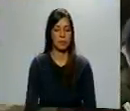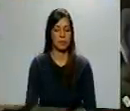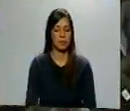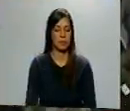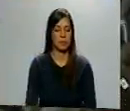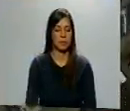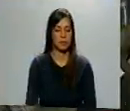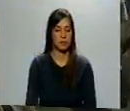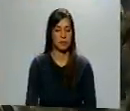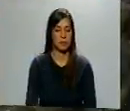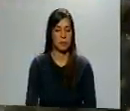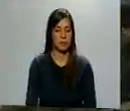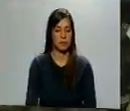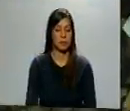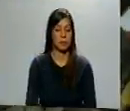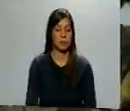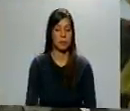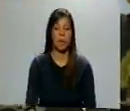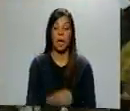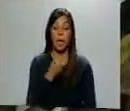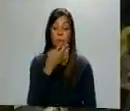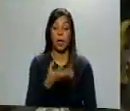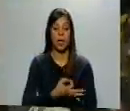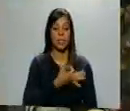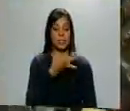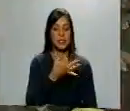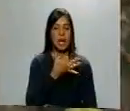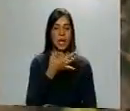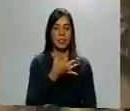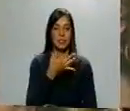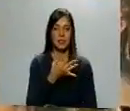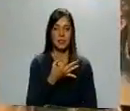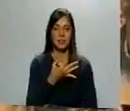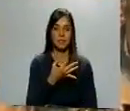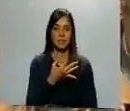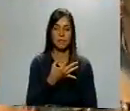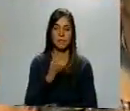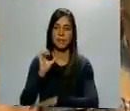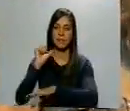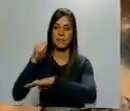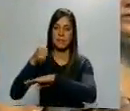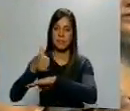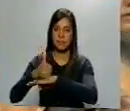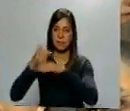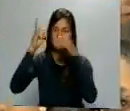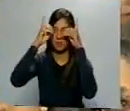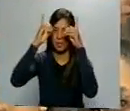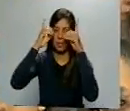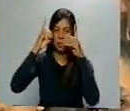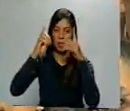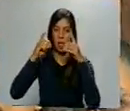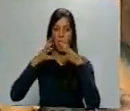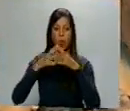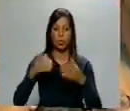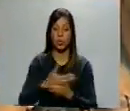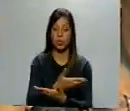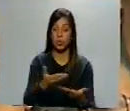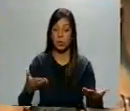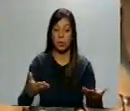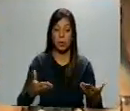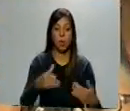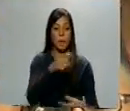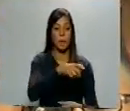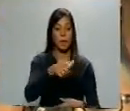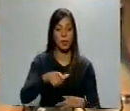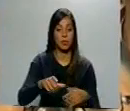Aló. Bueno, muy buenas tardes a la Junta Directiva y a todos los colegas